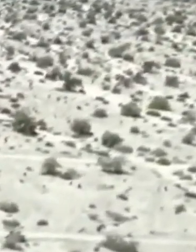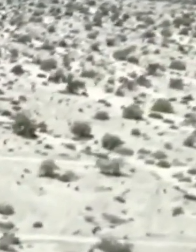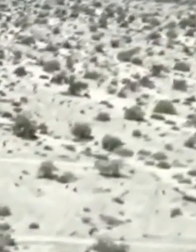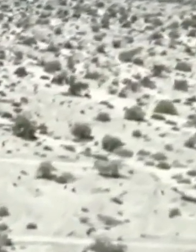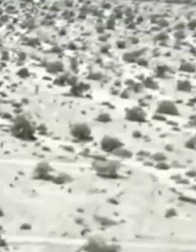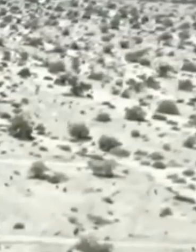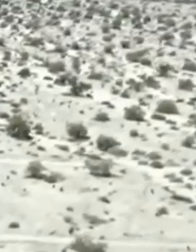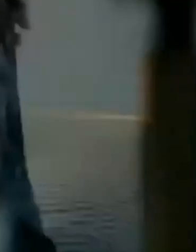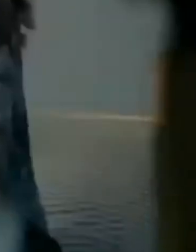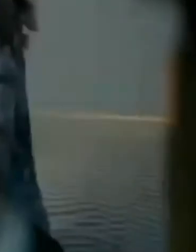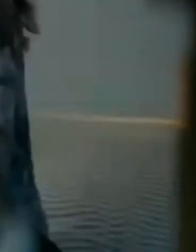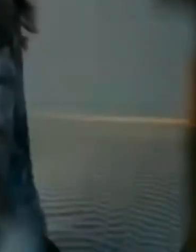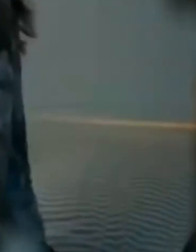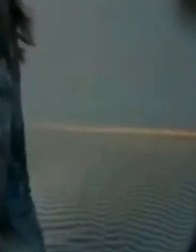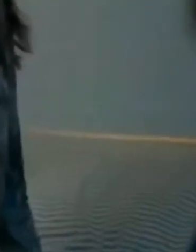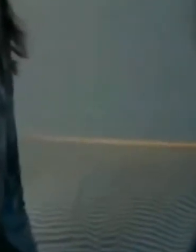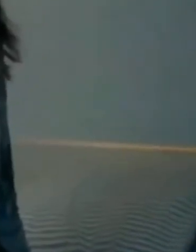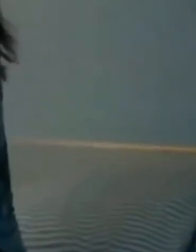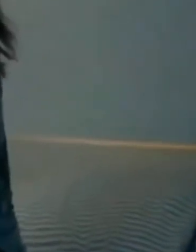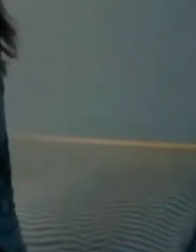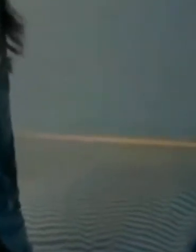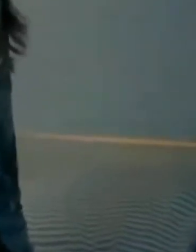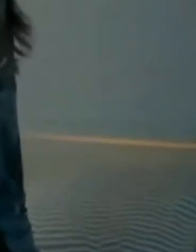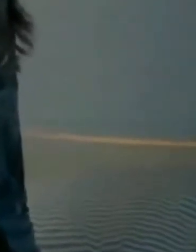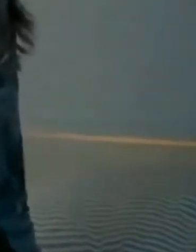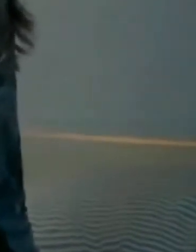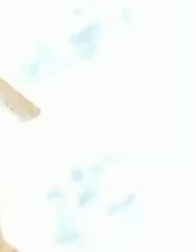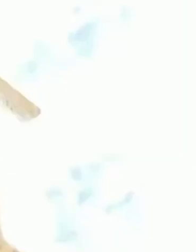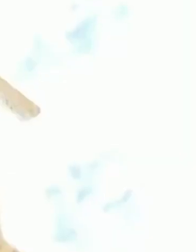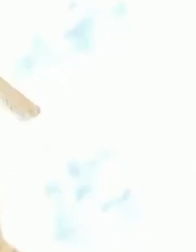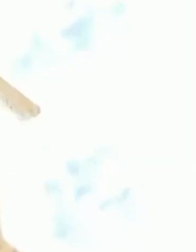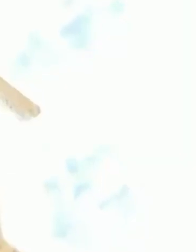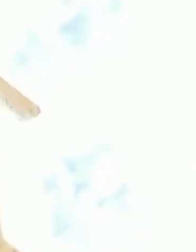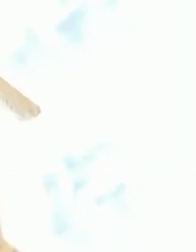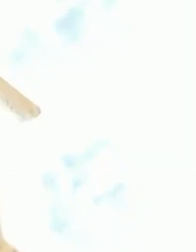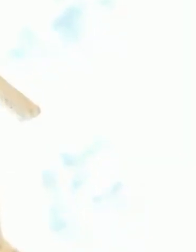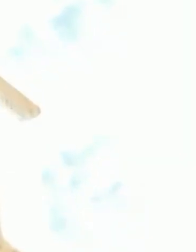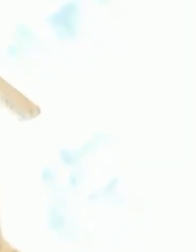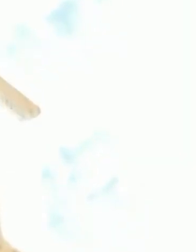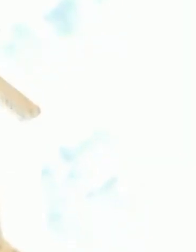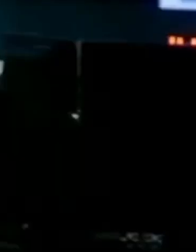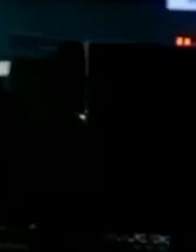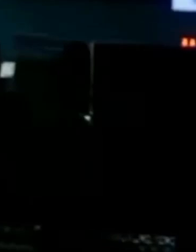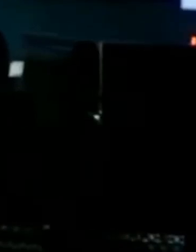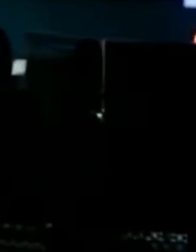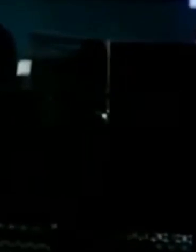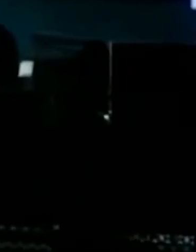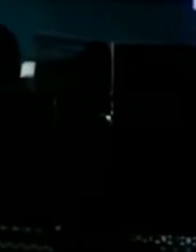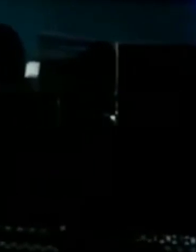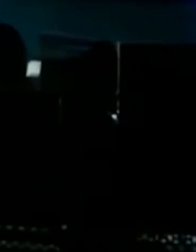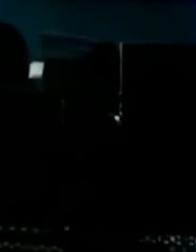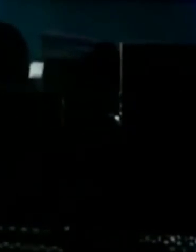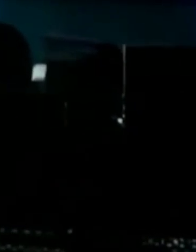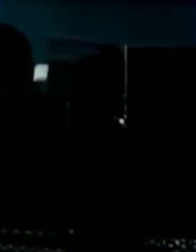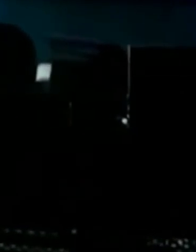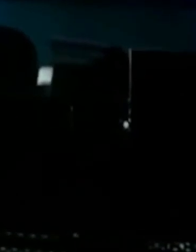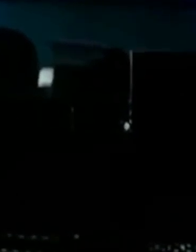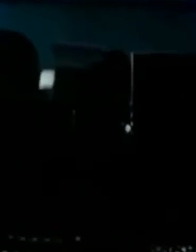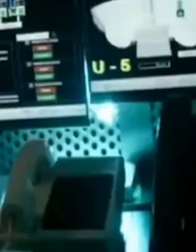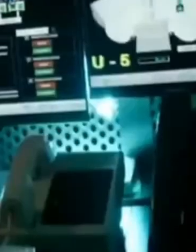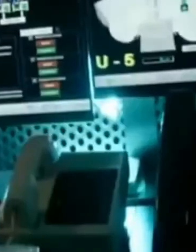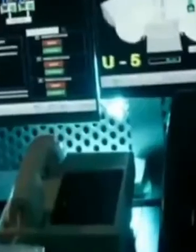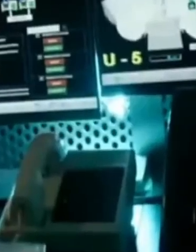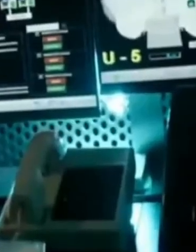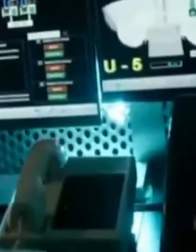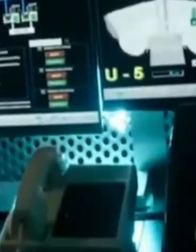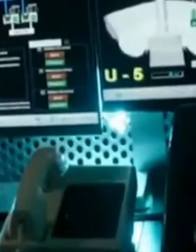sus negocios asociados, por encima de las necesidades de la población. Ahora, en un ejercicio de planeación estratégica y desde una visión